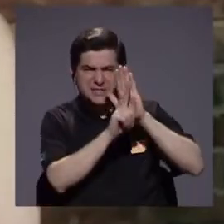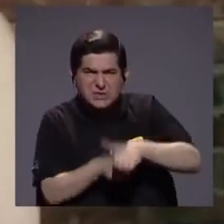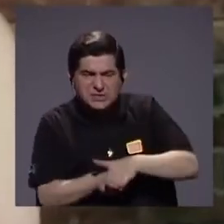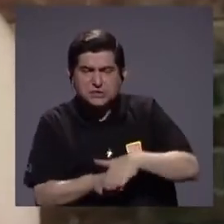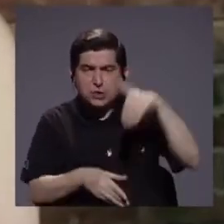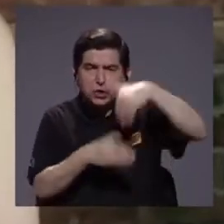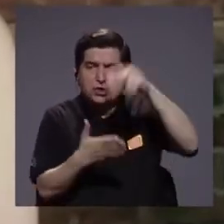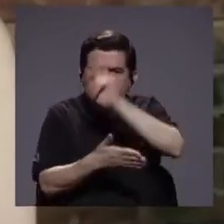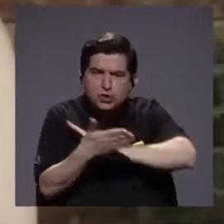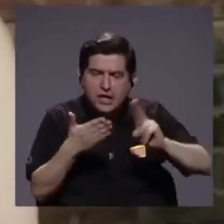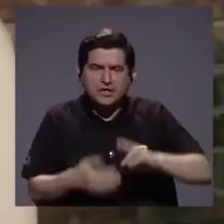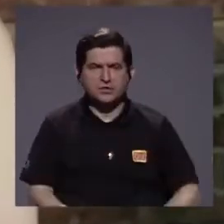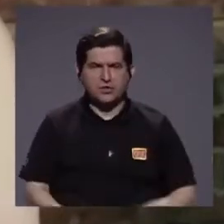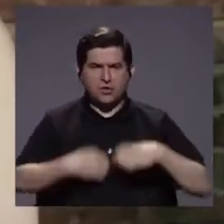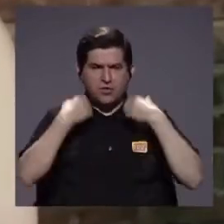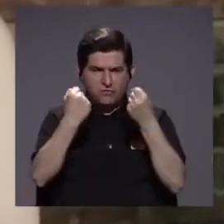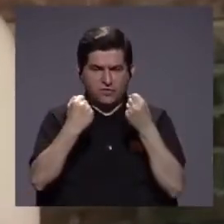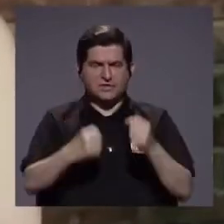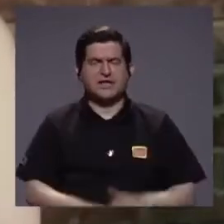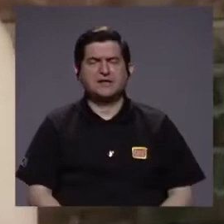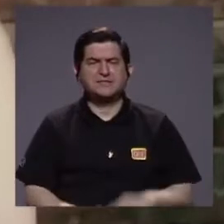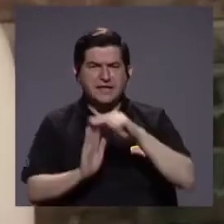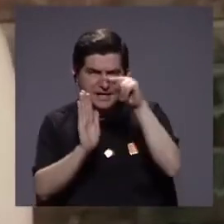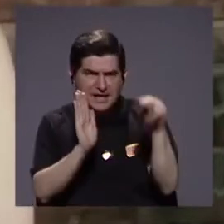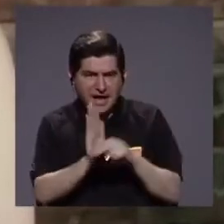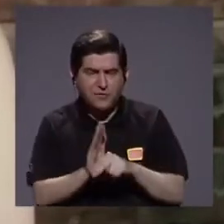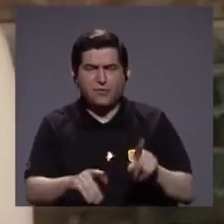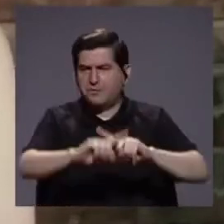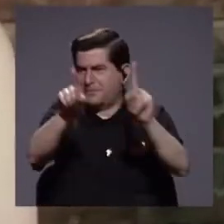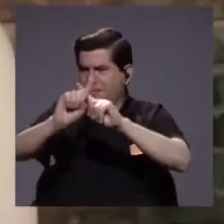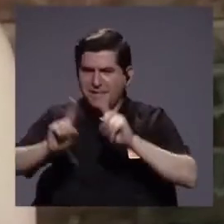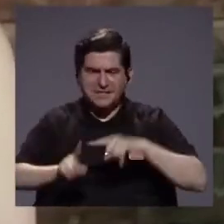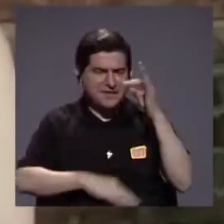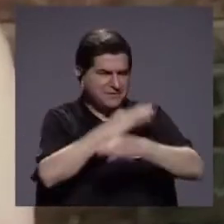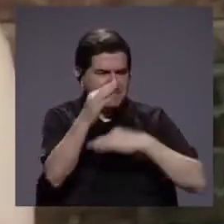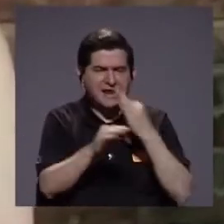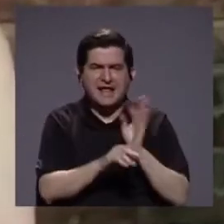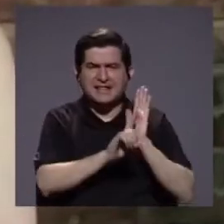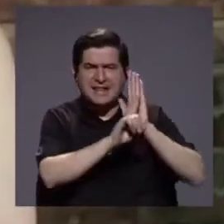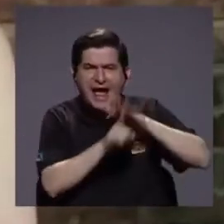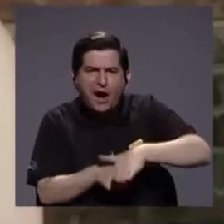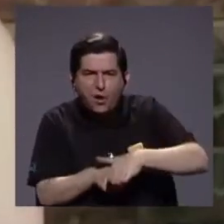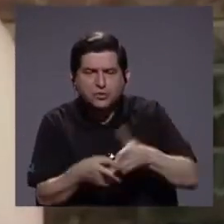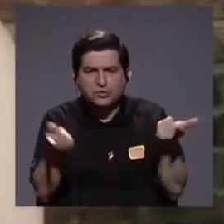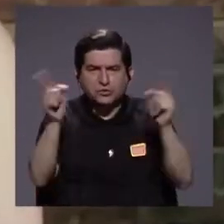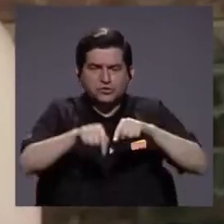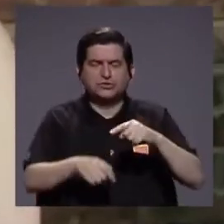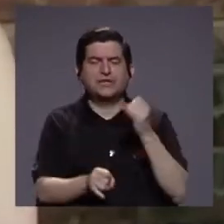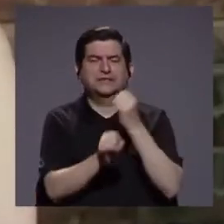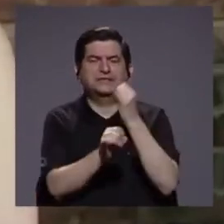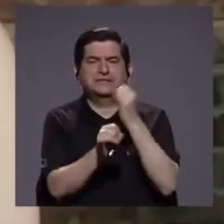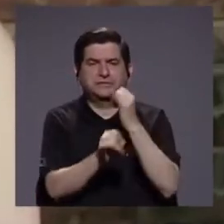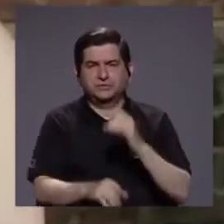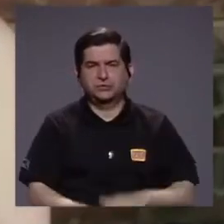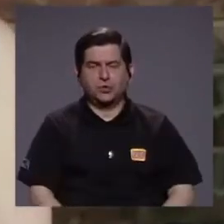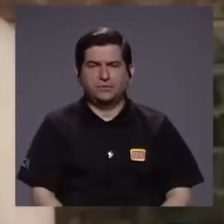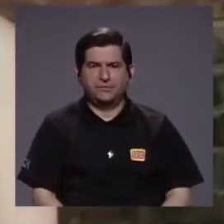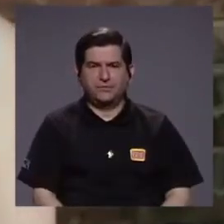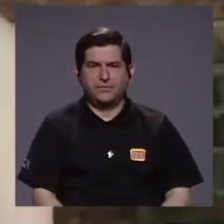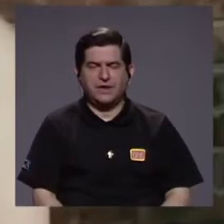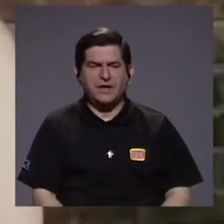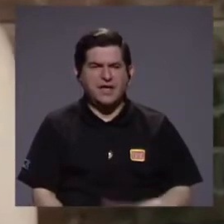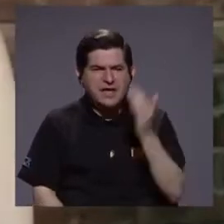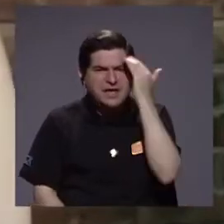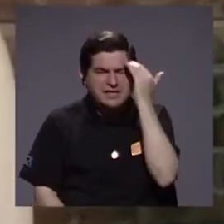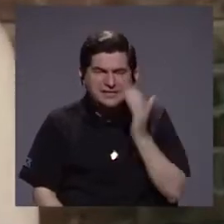universidad. Fortalecer la normativa existente en función de los distintos tipos de acosos presentes en nuestra institución y determinar